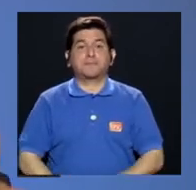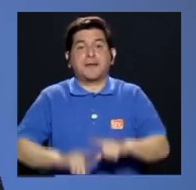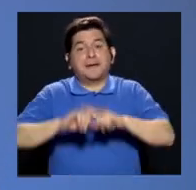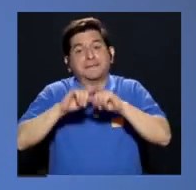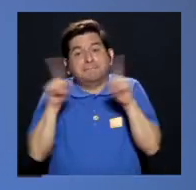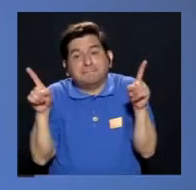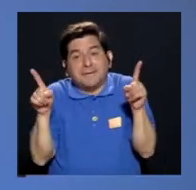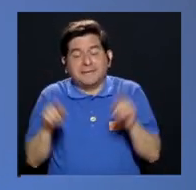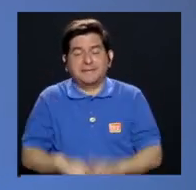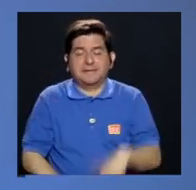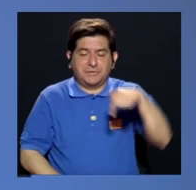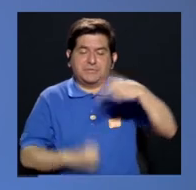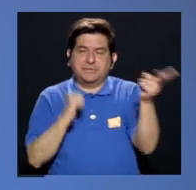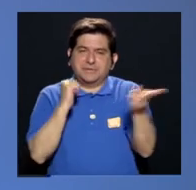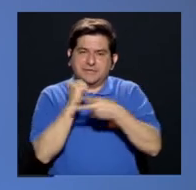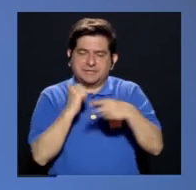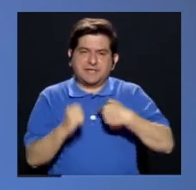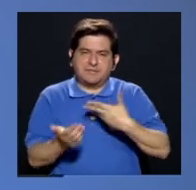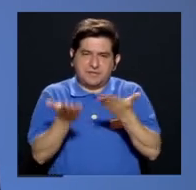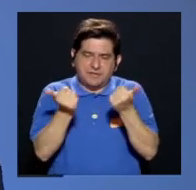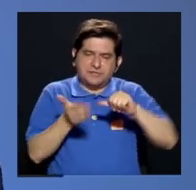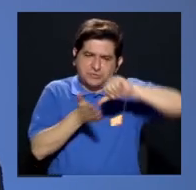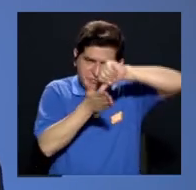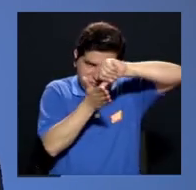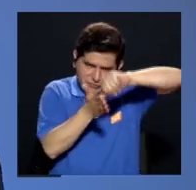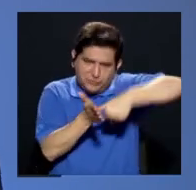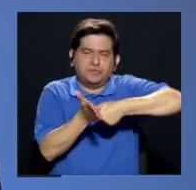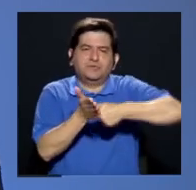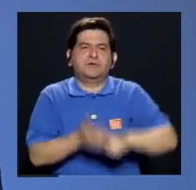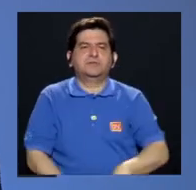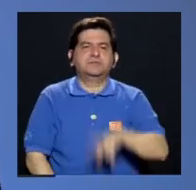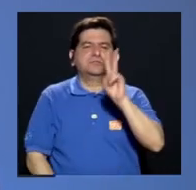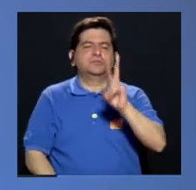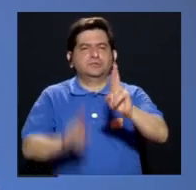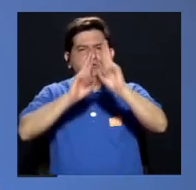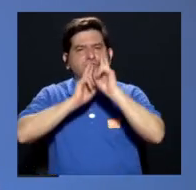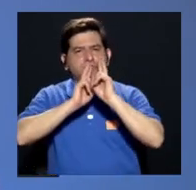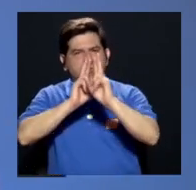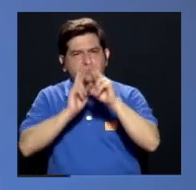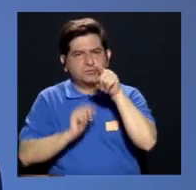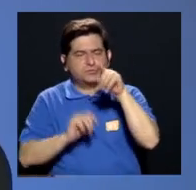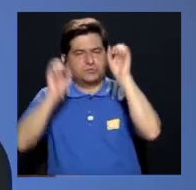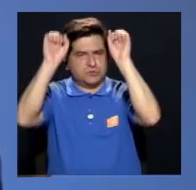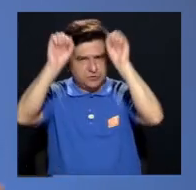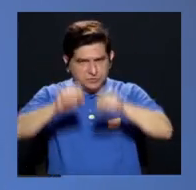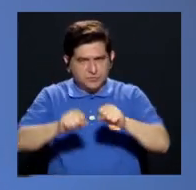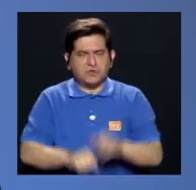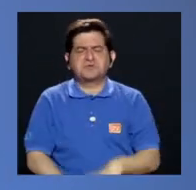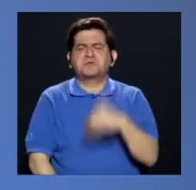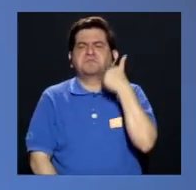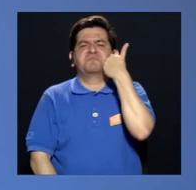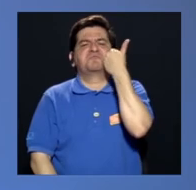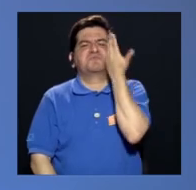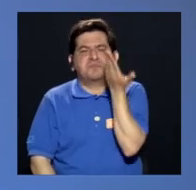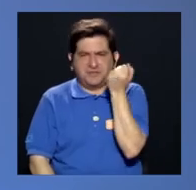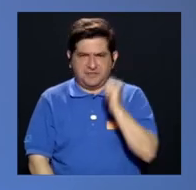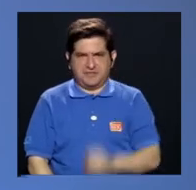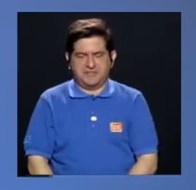Pero en esta oportunidad quiero resaltar 2 resultados que ustedes pueden muy